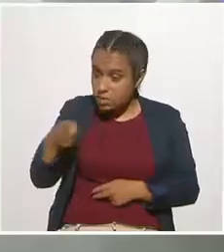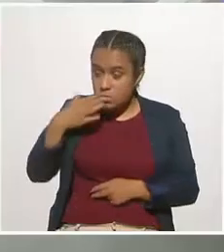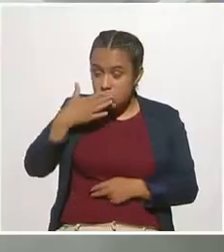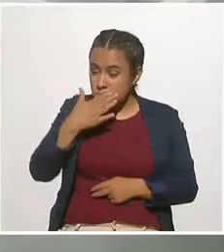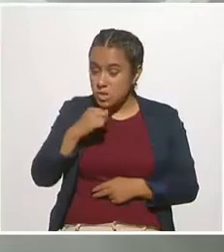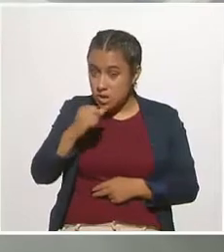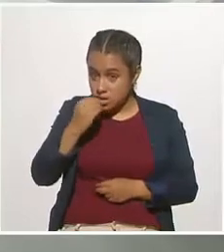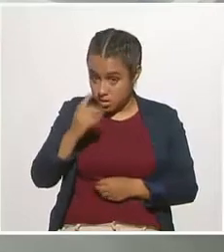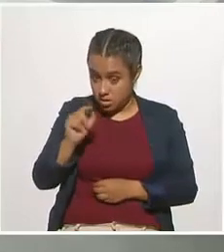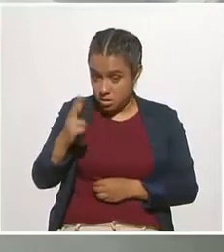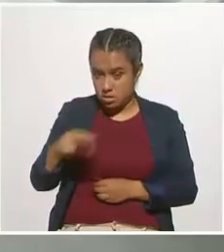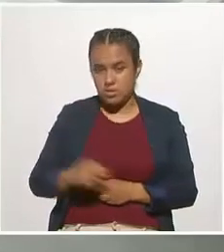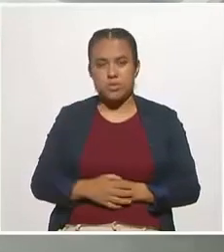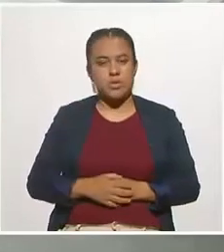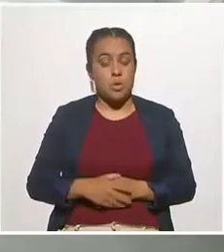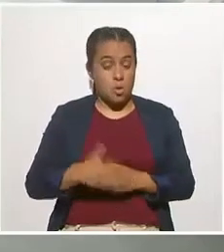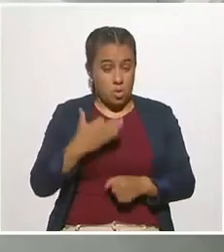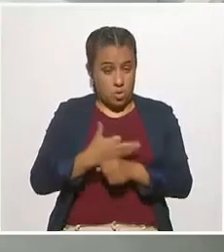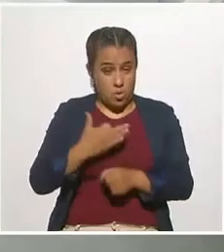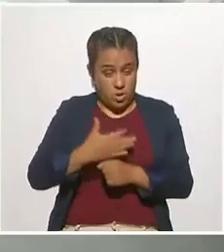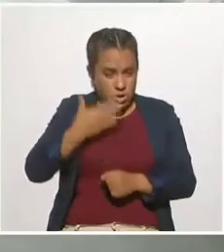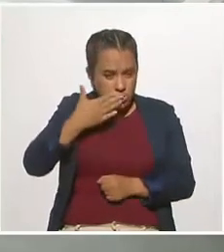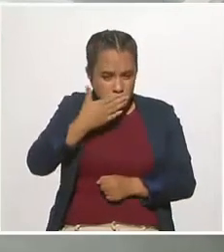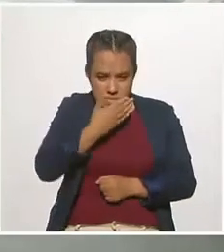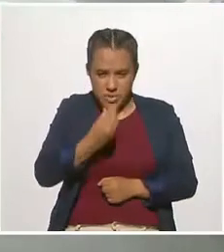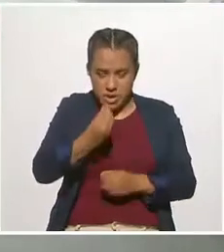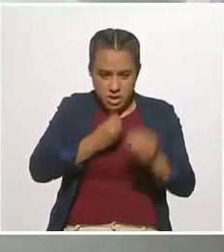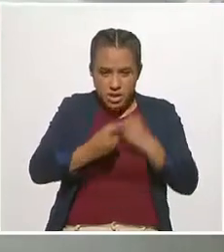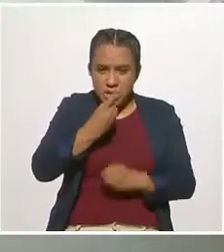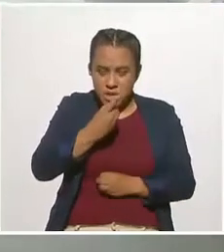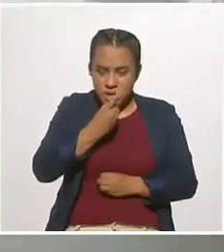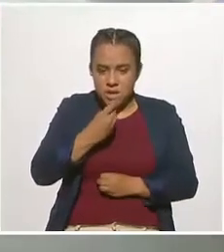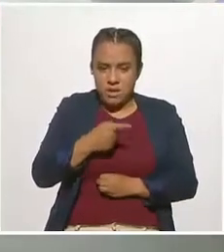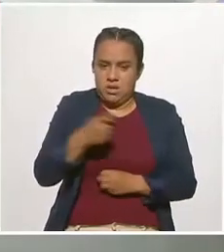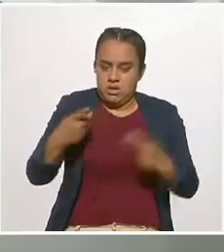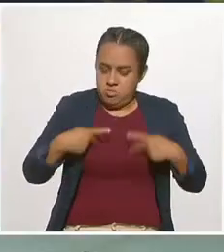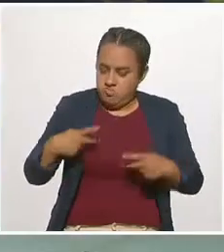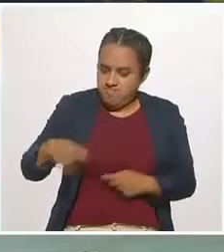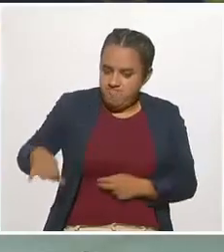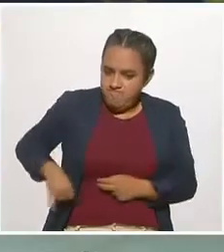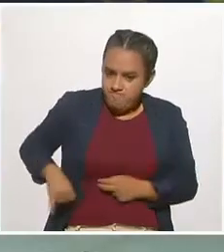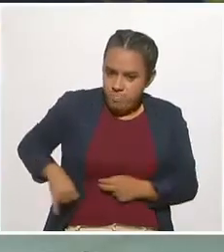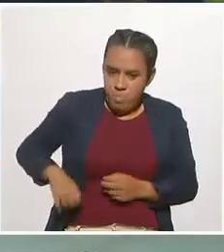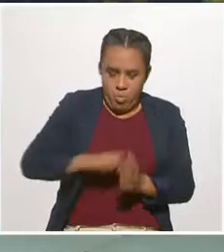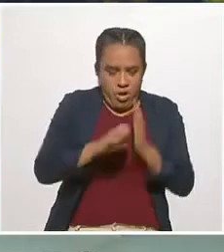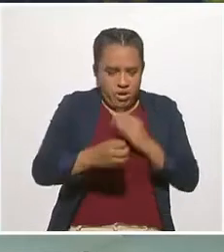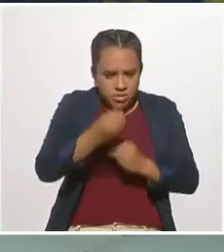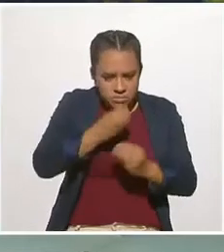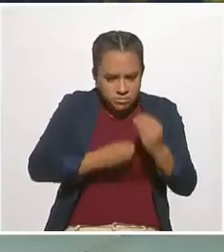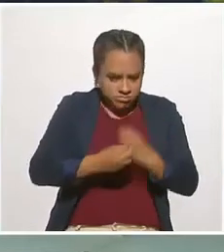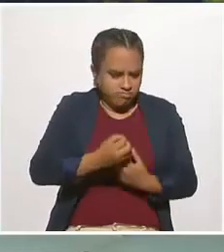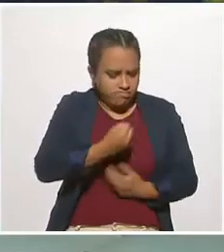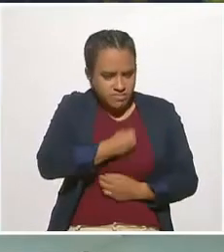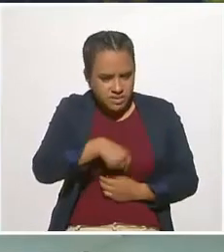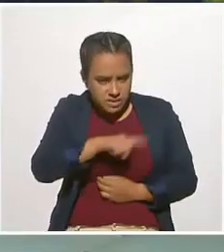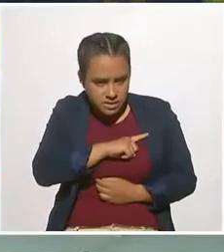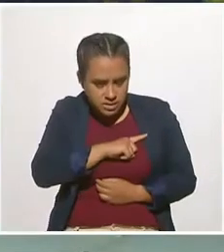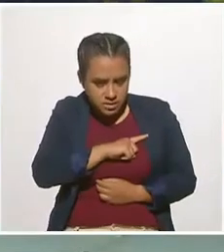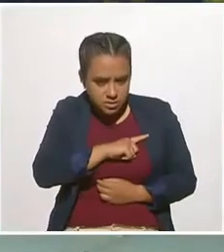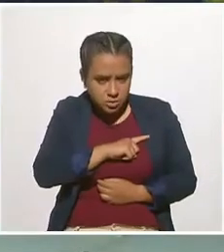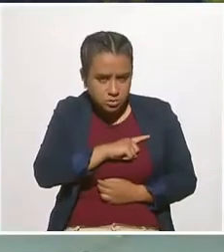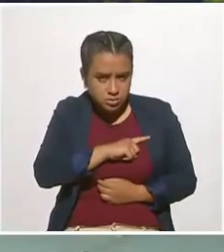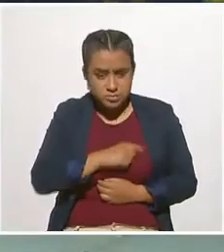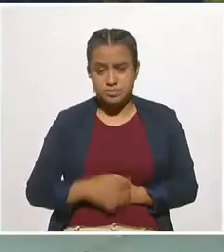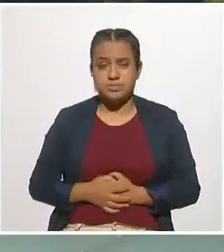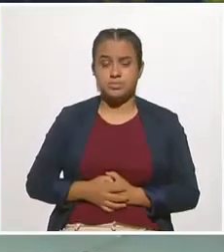ayuno está tomando como mucho interés en tema de nutrición, en tema de salud e incluso para las personas que